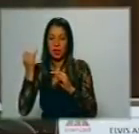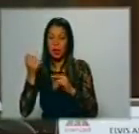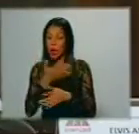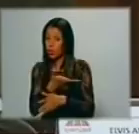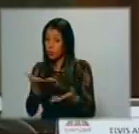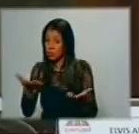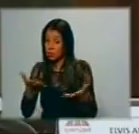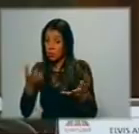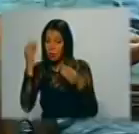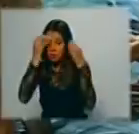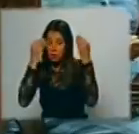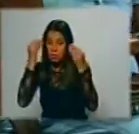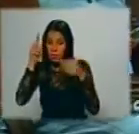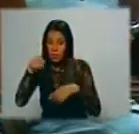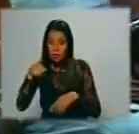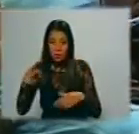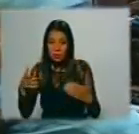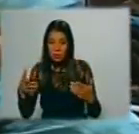el artículo leído,